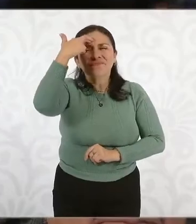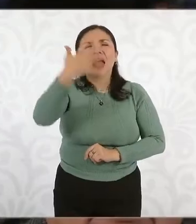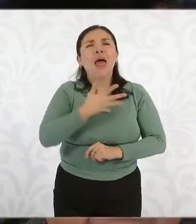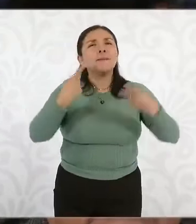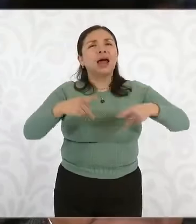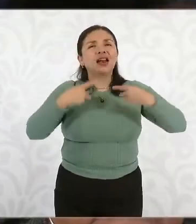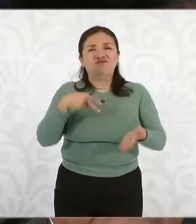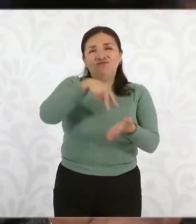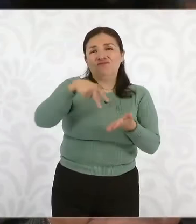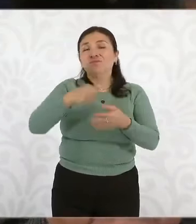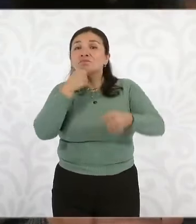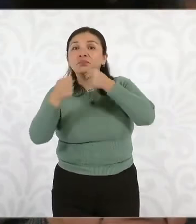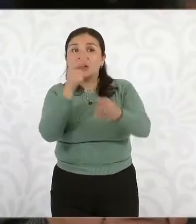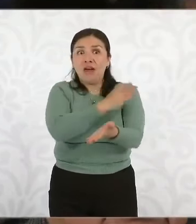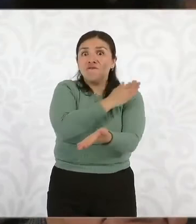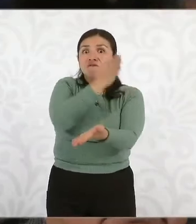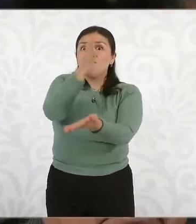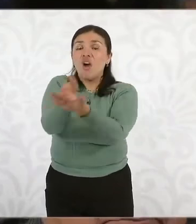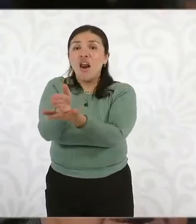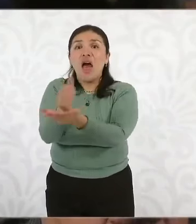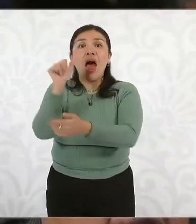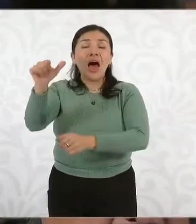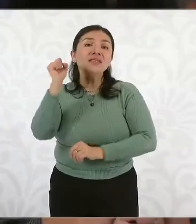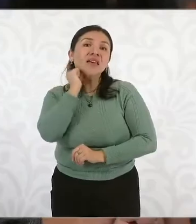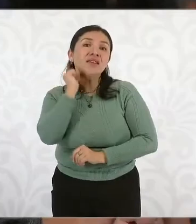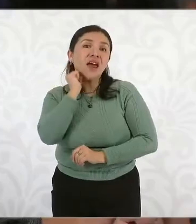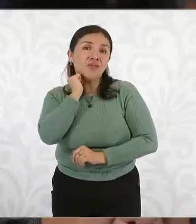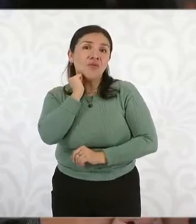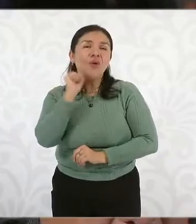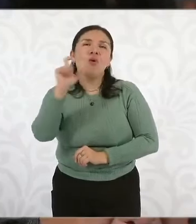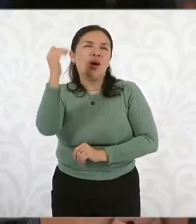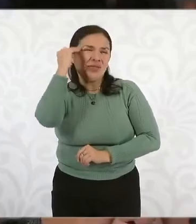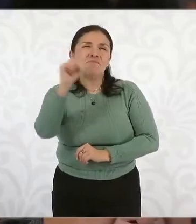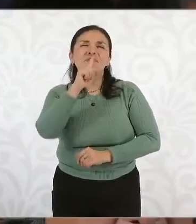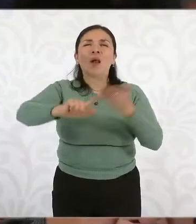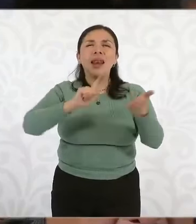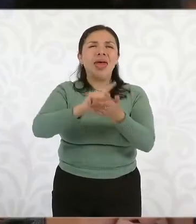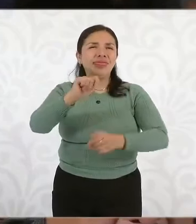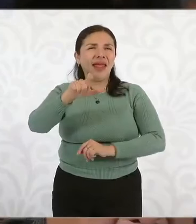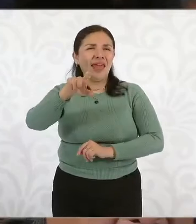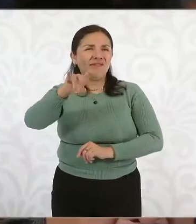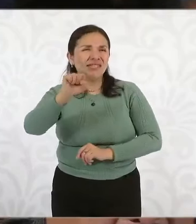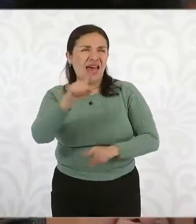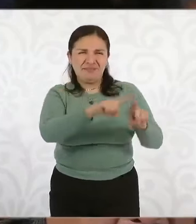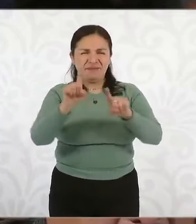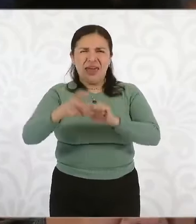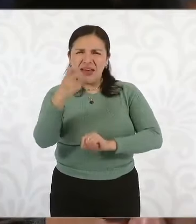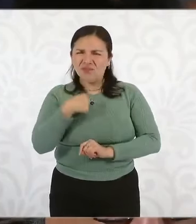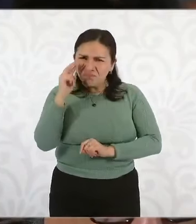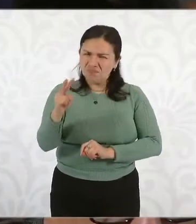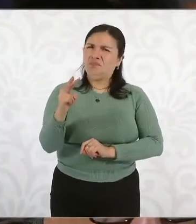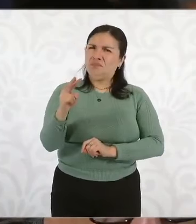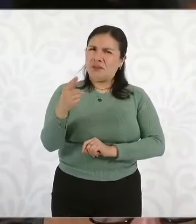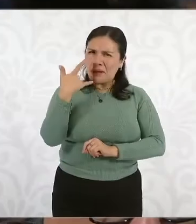de televisión al Senado a presionar en la época de la ley Televisa, en fin. Por eso nos llamó la atención